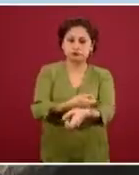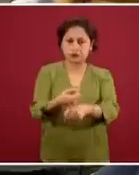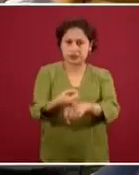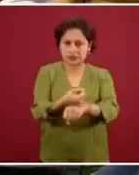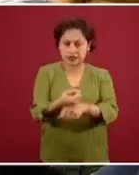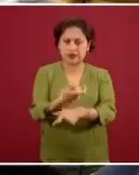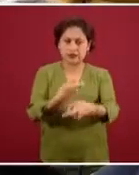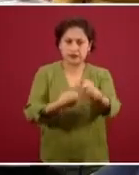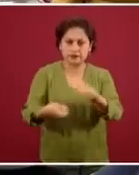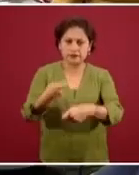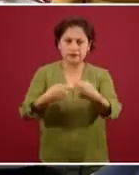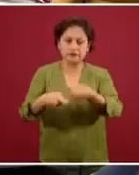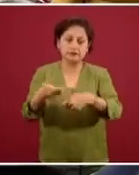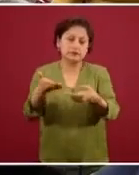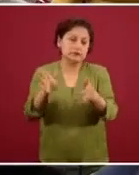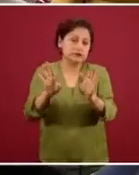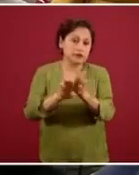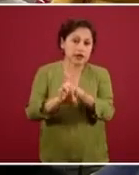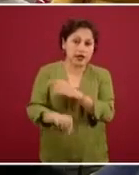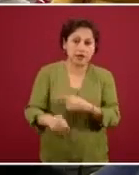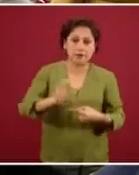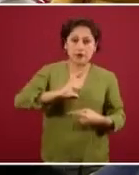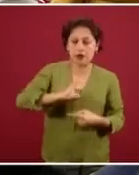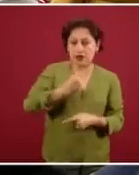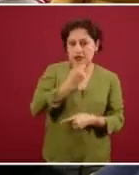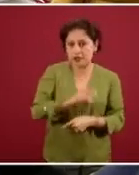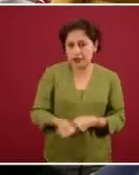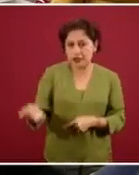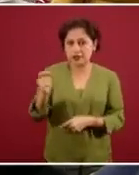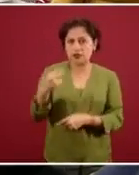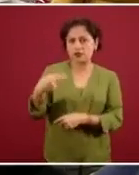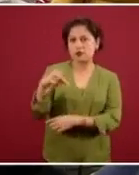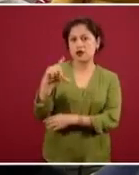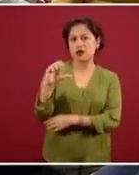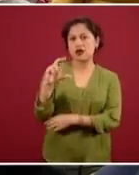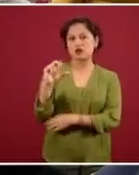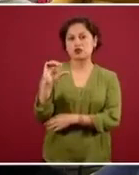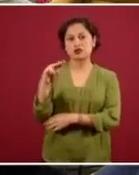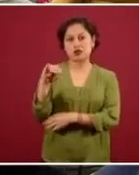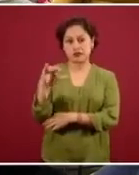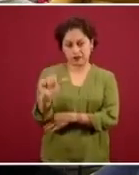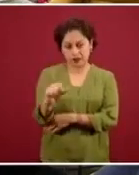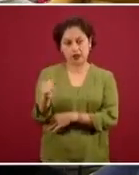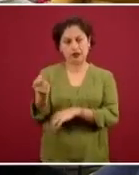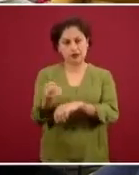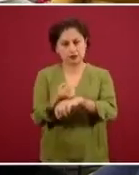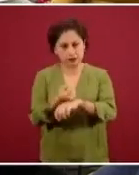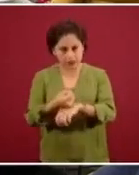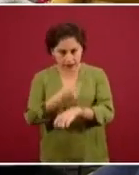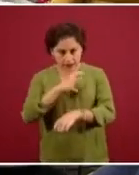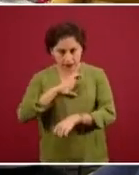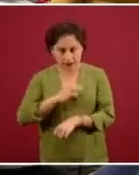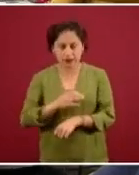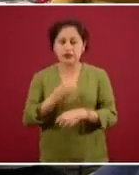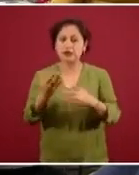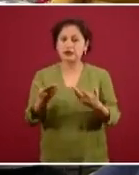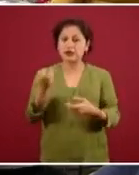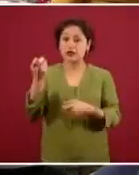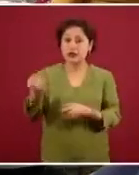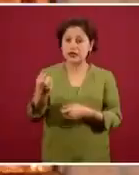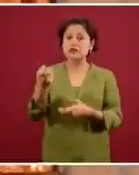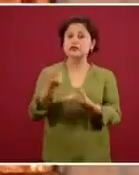condiciones: cáncer infantil, leucemia. La leucemia aguda es una enfermedad que requiere tratamientos de quimioterapia